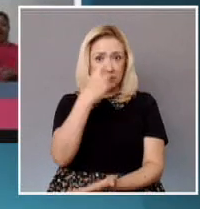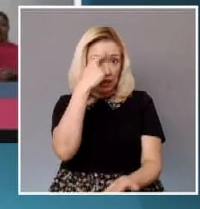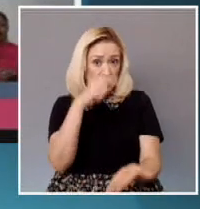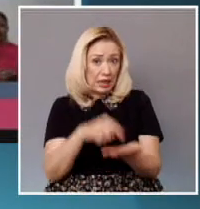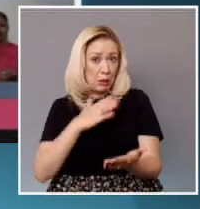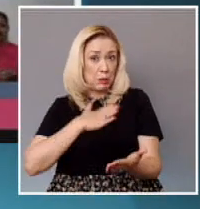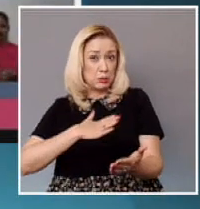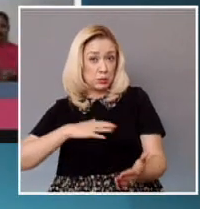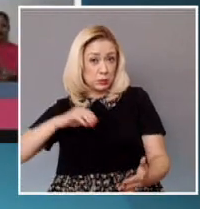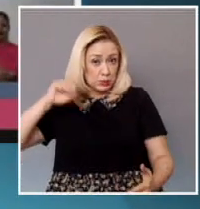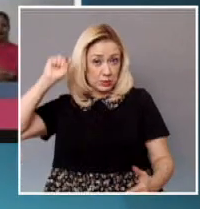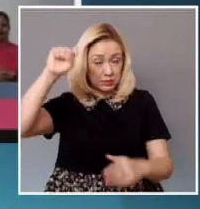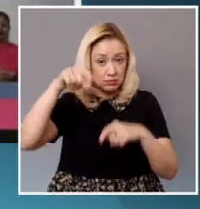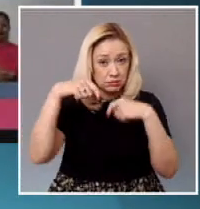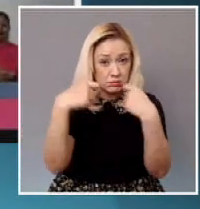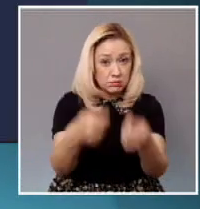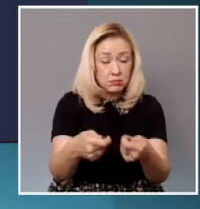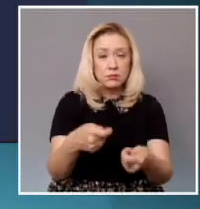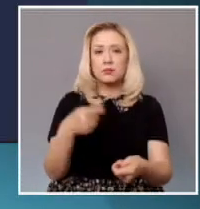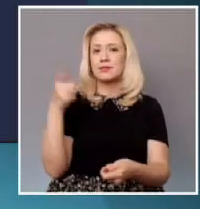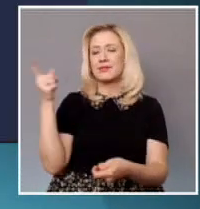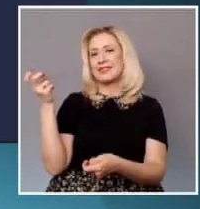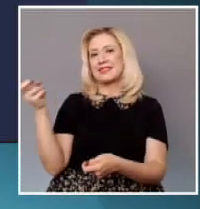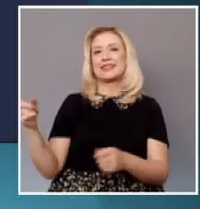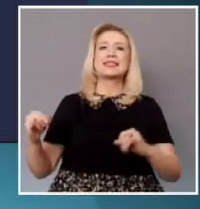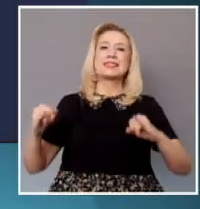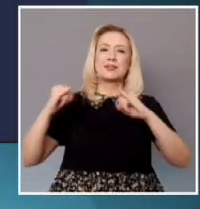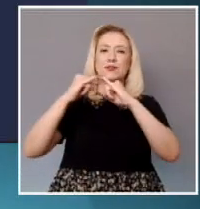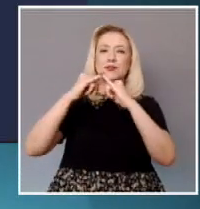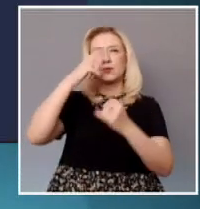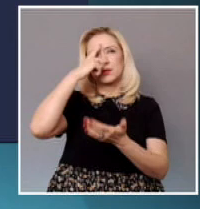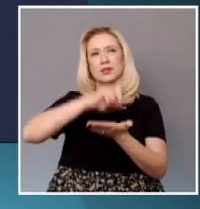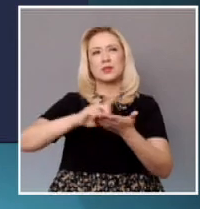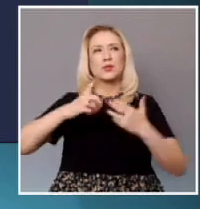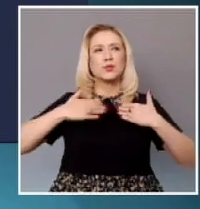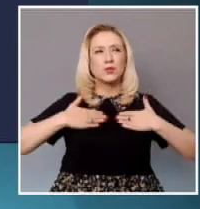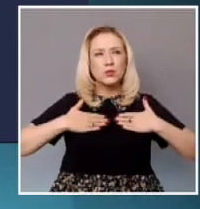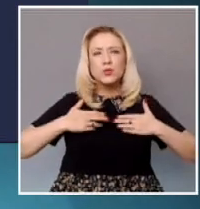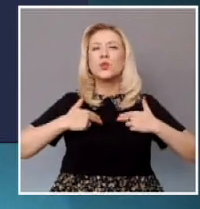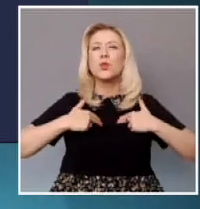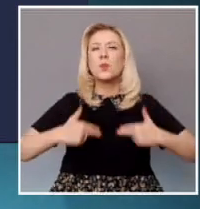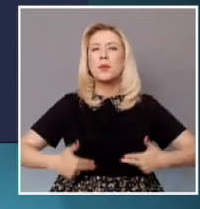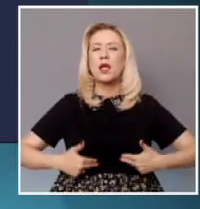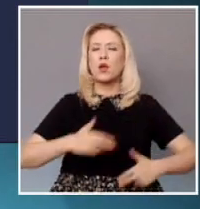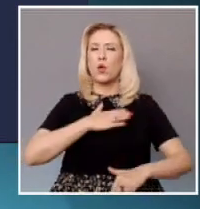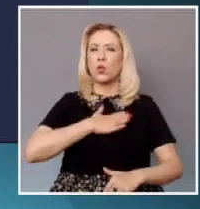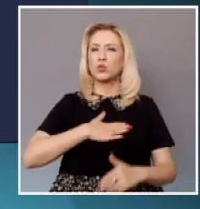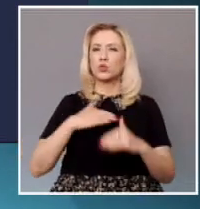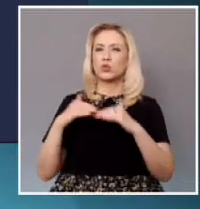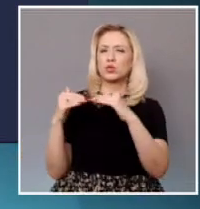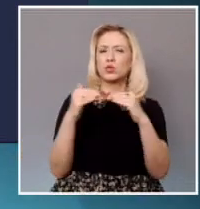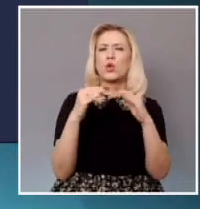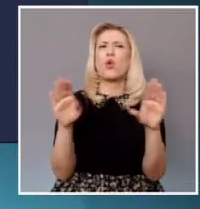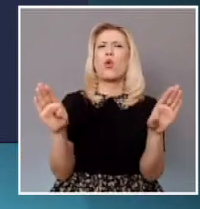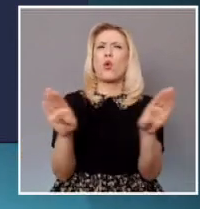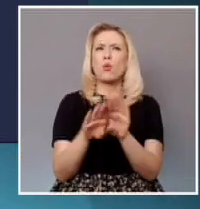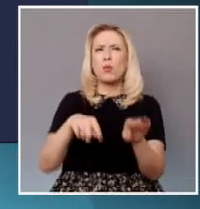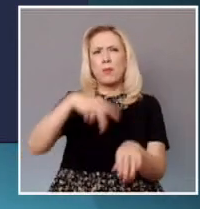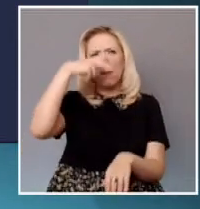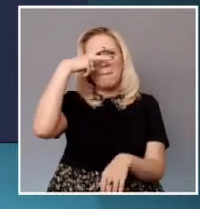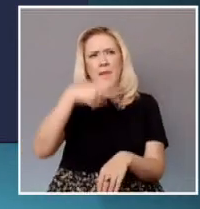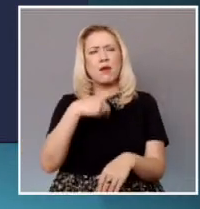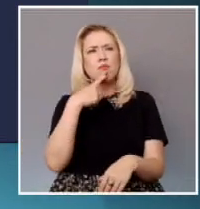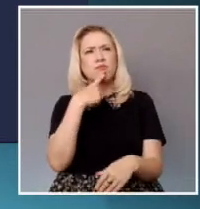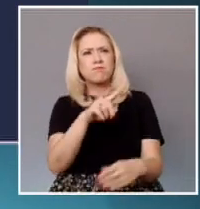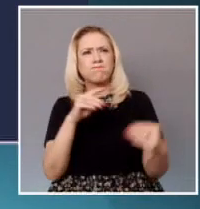de Derechos Humanos y Democracia. El objetivo es visibilizar cómo se vive un proceso judicial en México para víctimas de